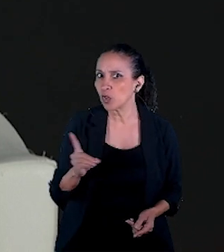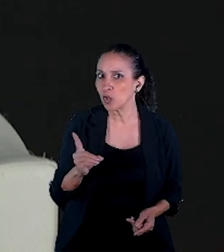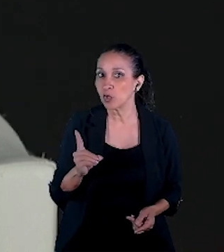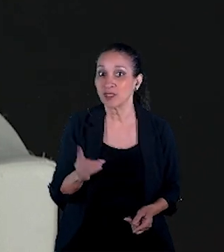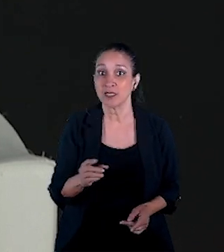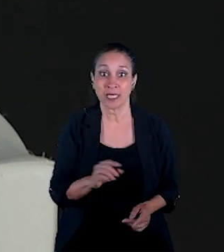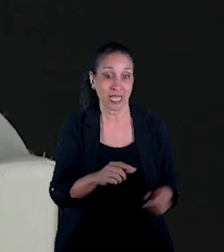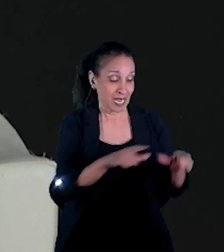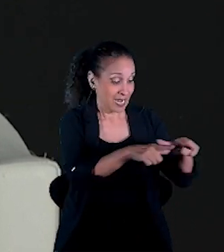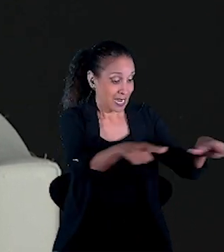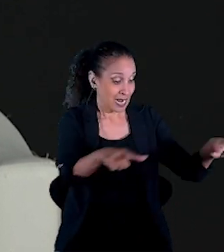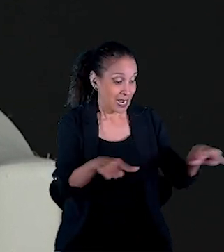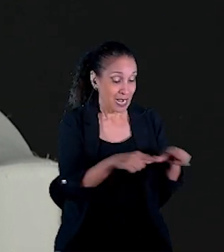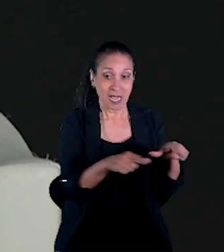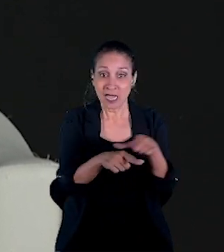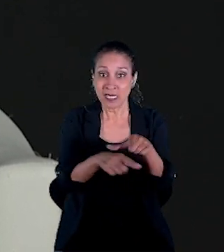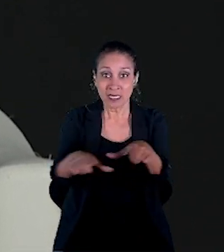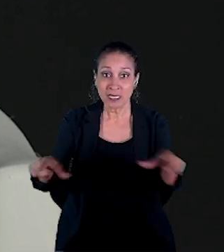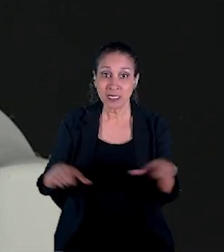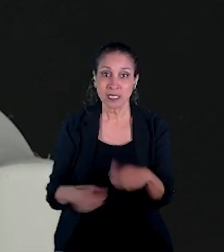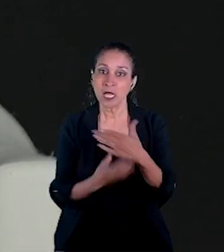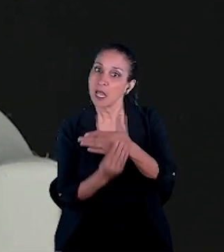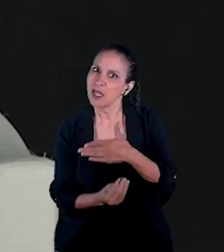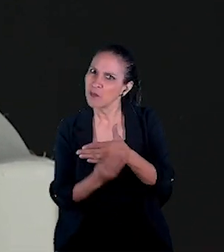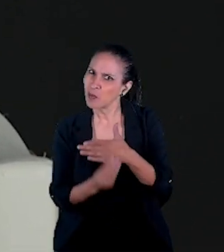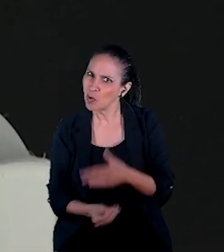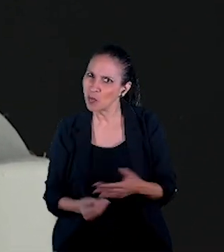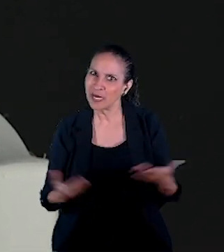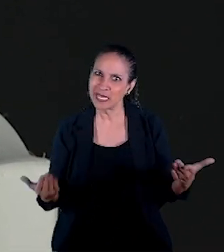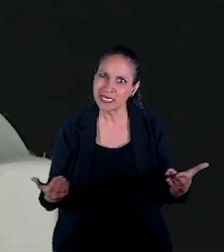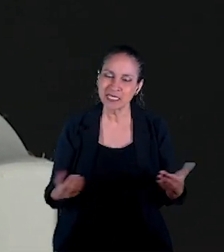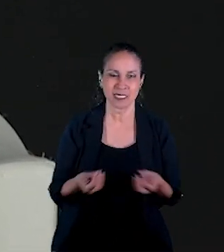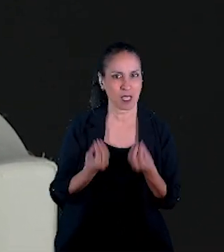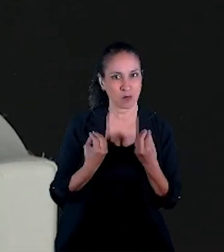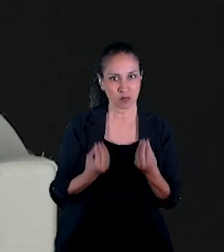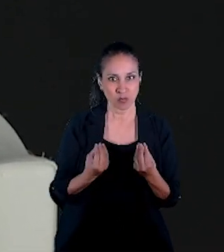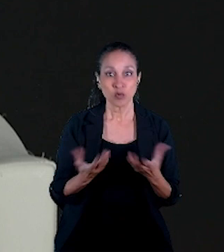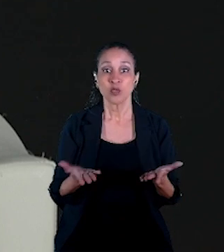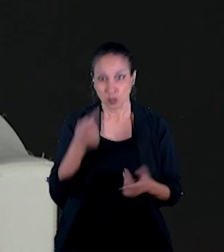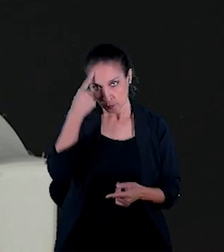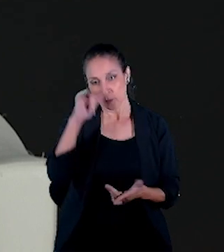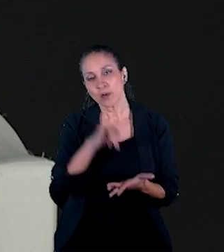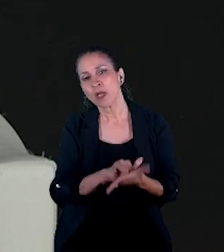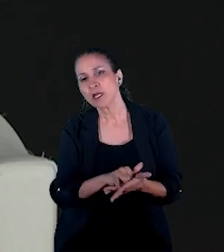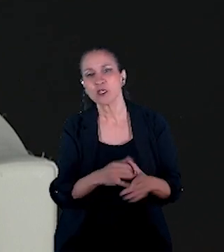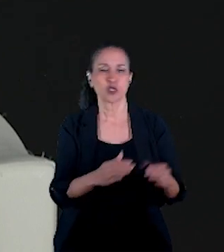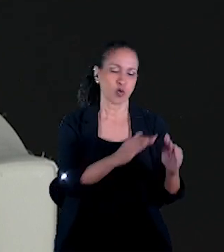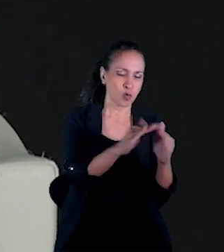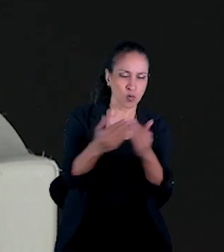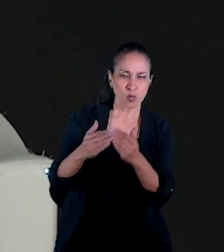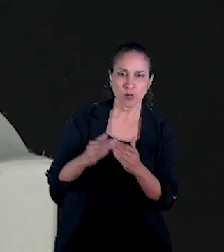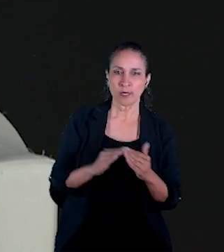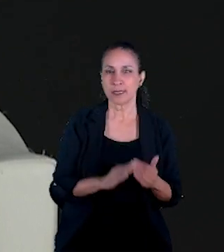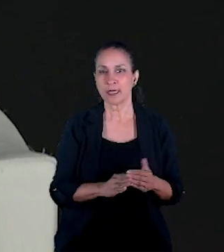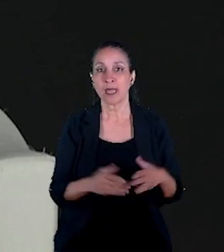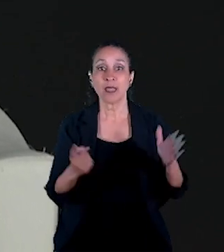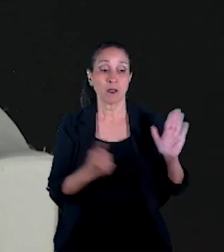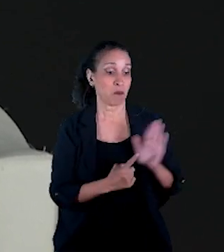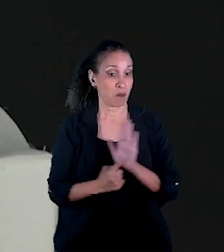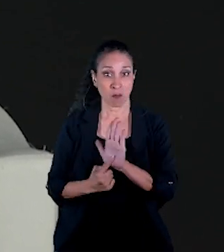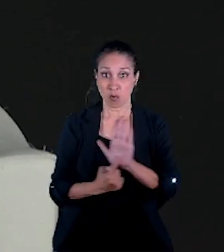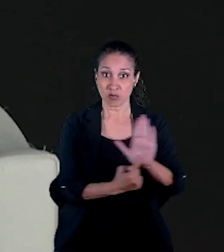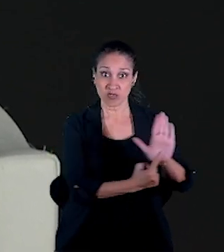pobreza multidimensional es por eso que estos comunidades simplemente mostrando